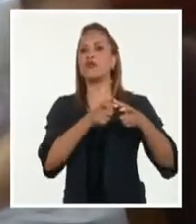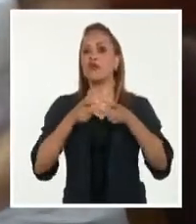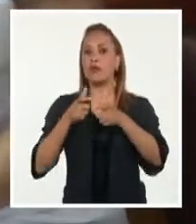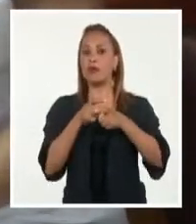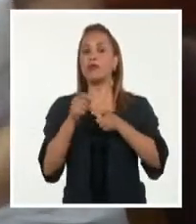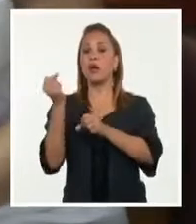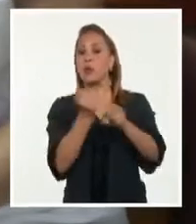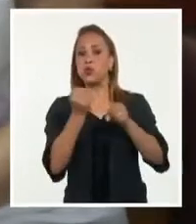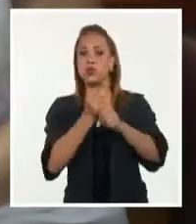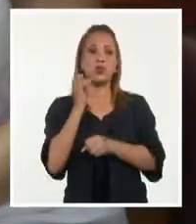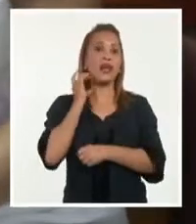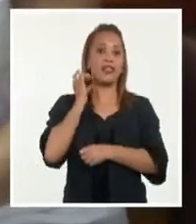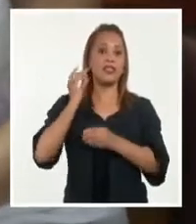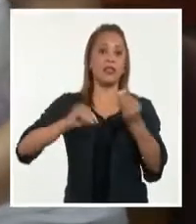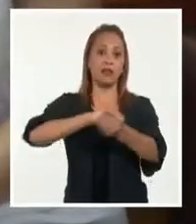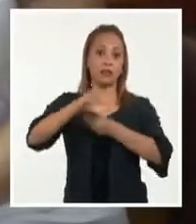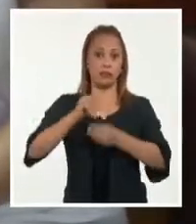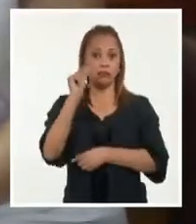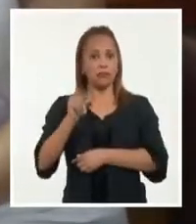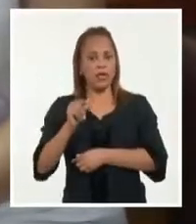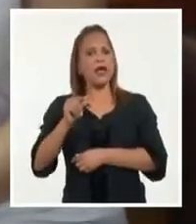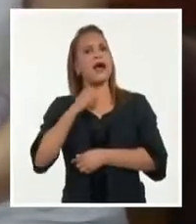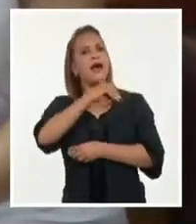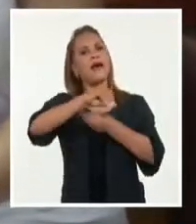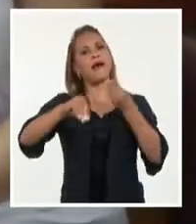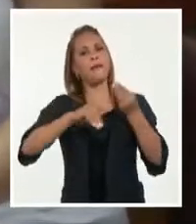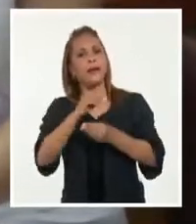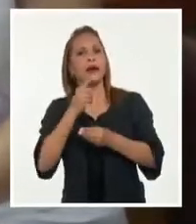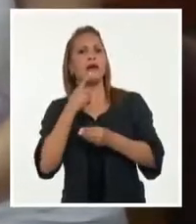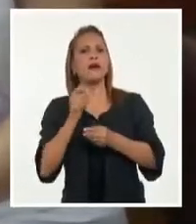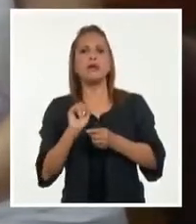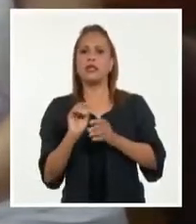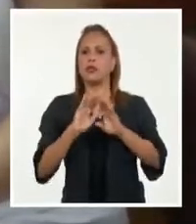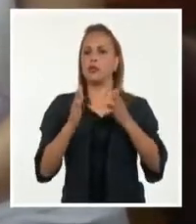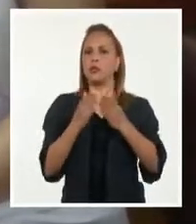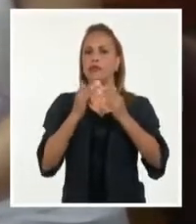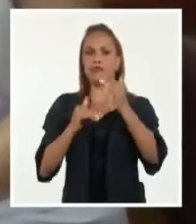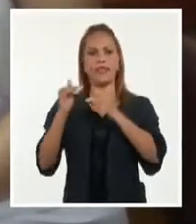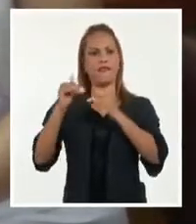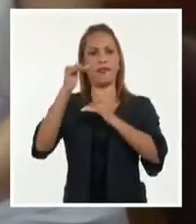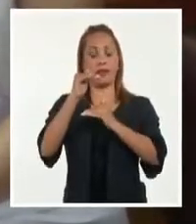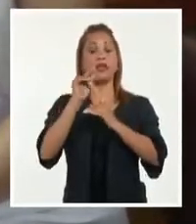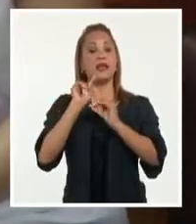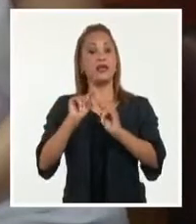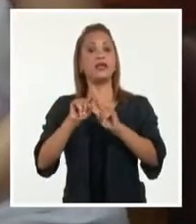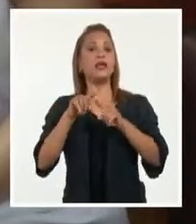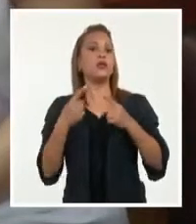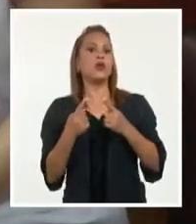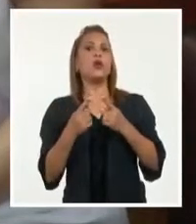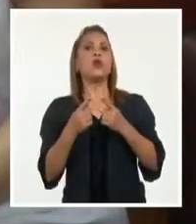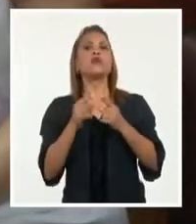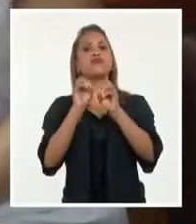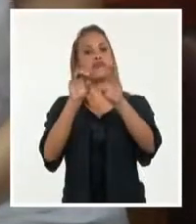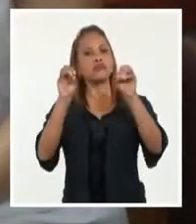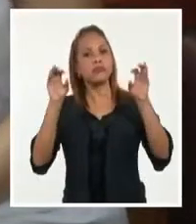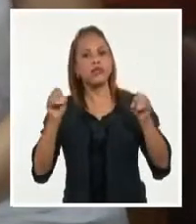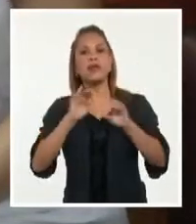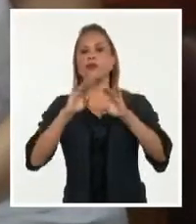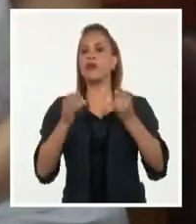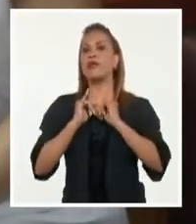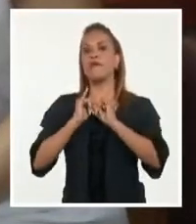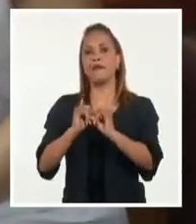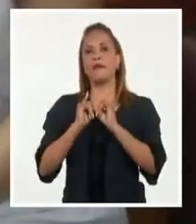de los años cómo ha ido cambiando de categorías hasta convertirse en la asociación de cantineros y de promocional pues pues que vamos a estar poniendo todas las noticias de carácter